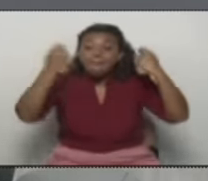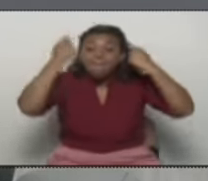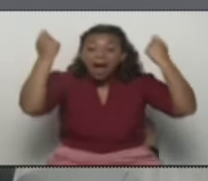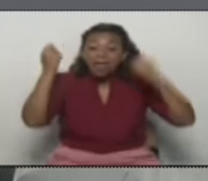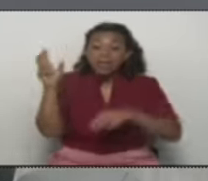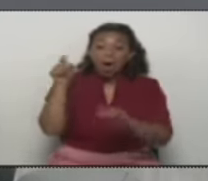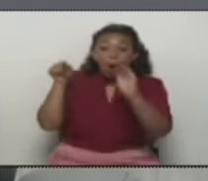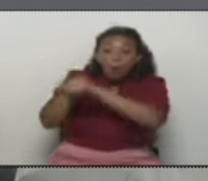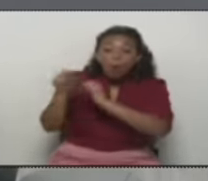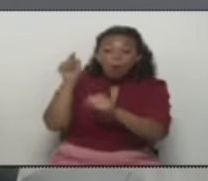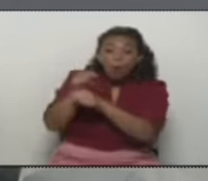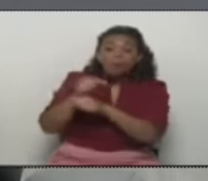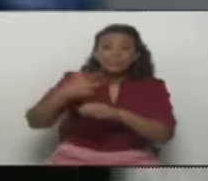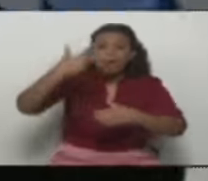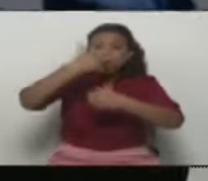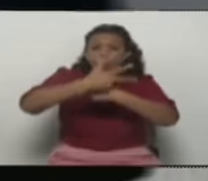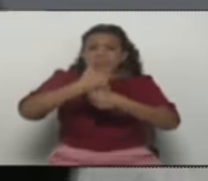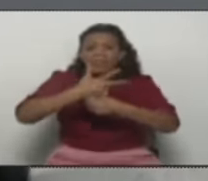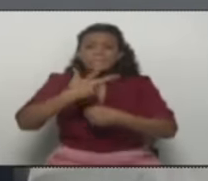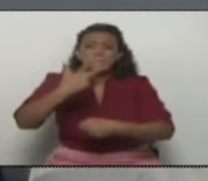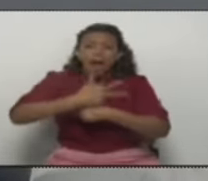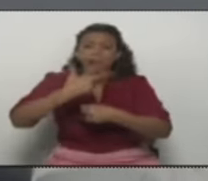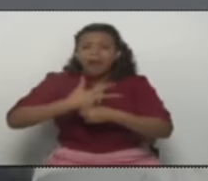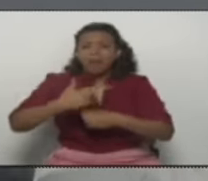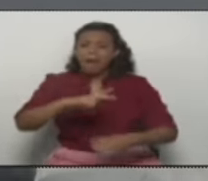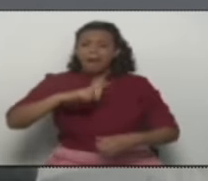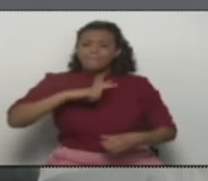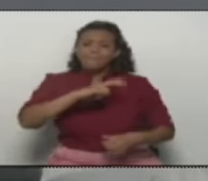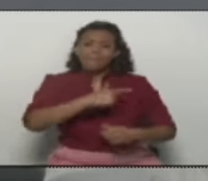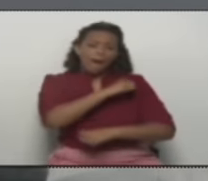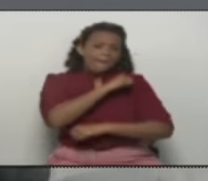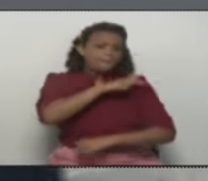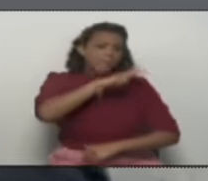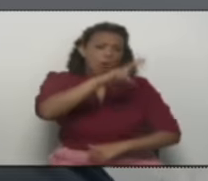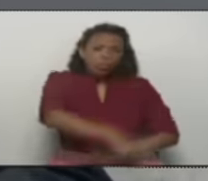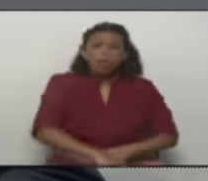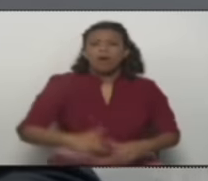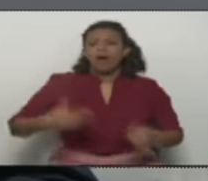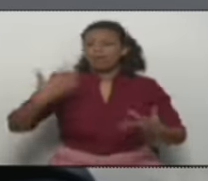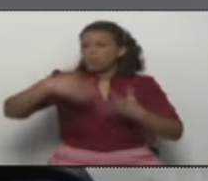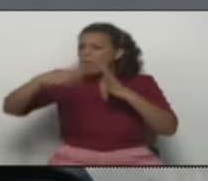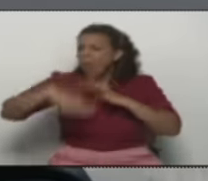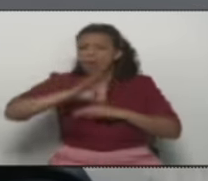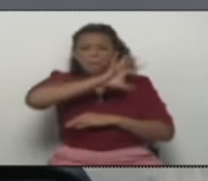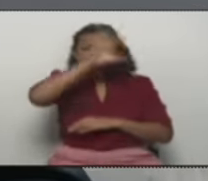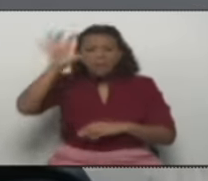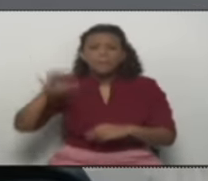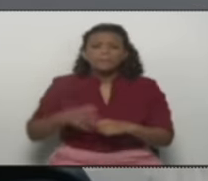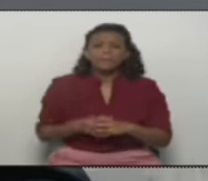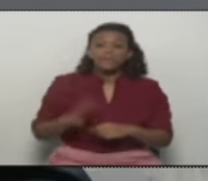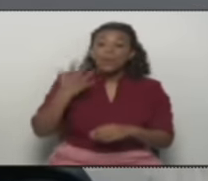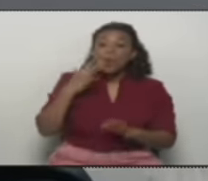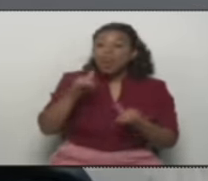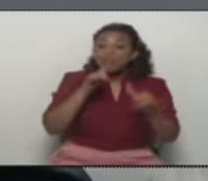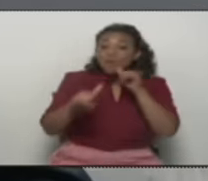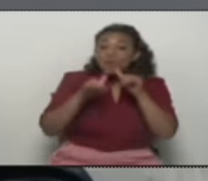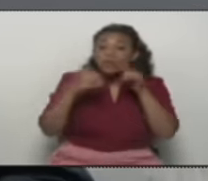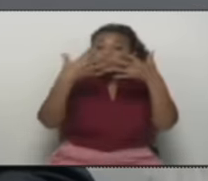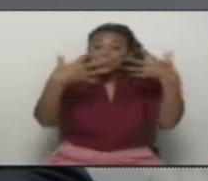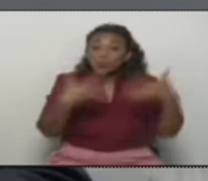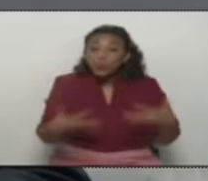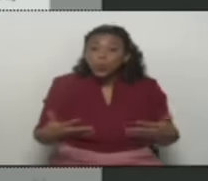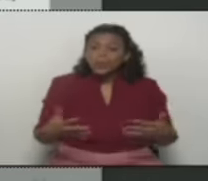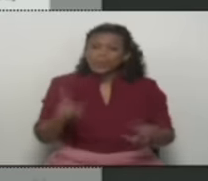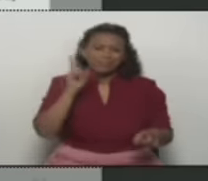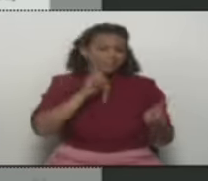Venezuela, Guatemala, Portugal, Chile, todo el mundo contra Venezuela, contra la dictadura, él dice, ¿verdad? Pero la noticia tiene una tecla